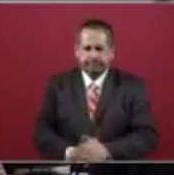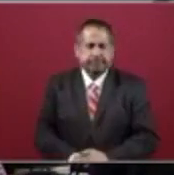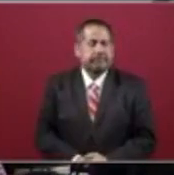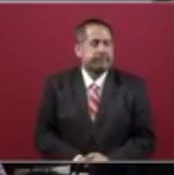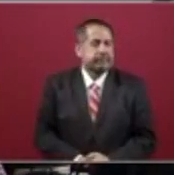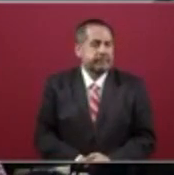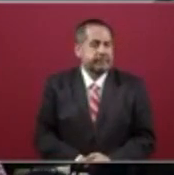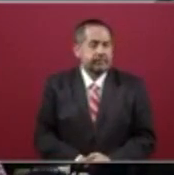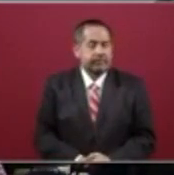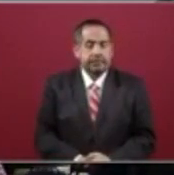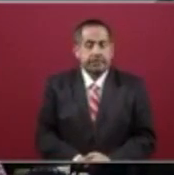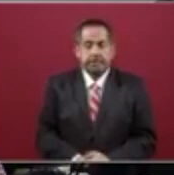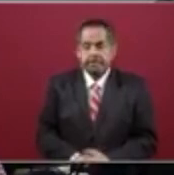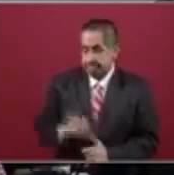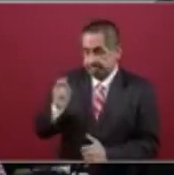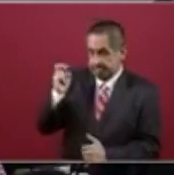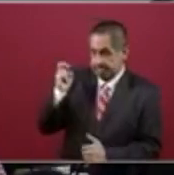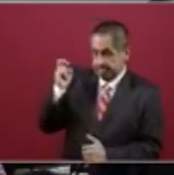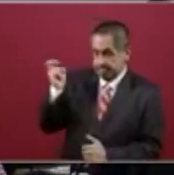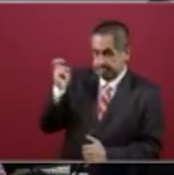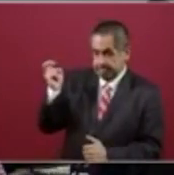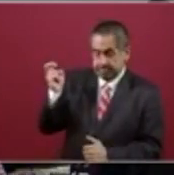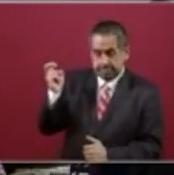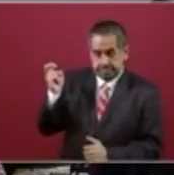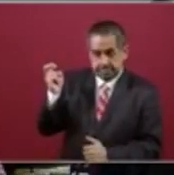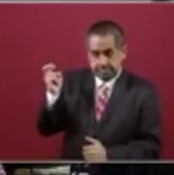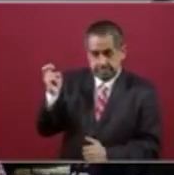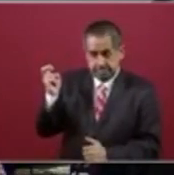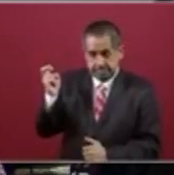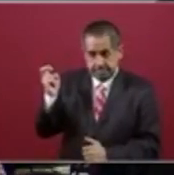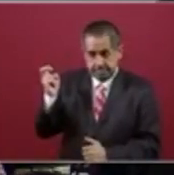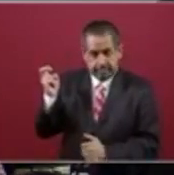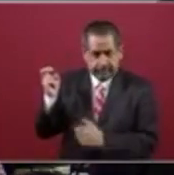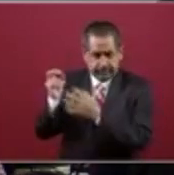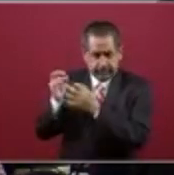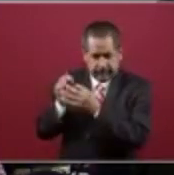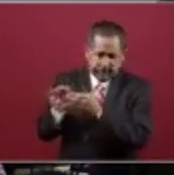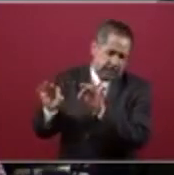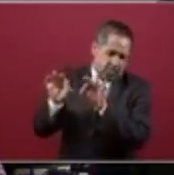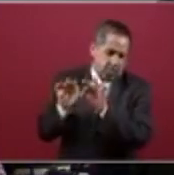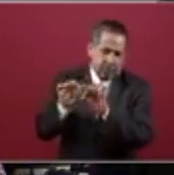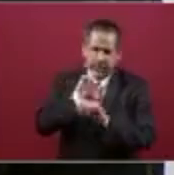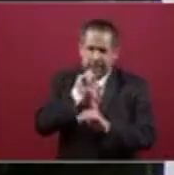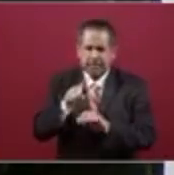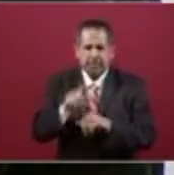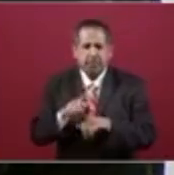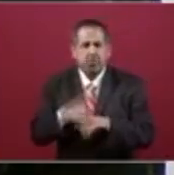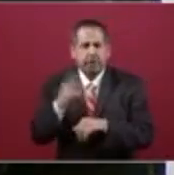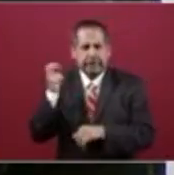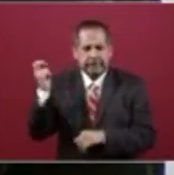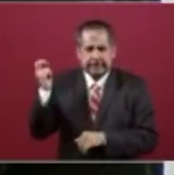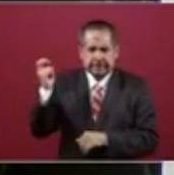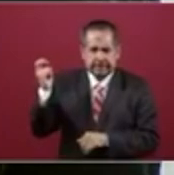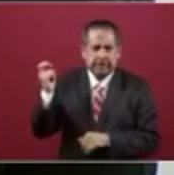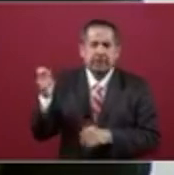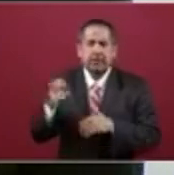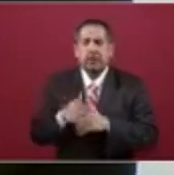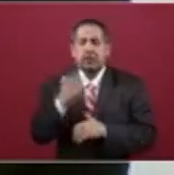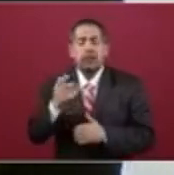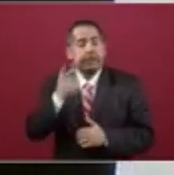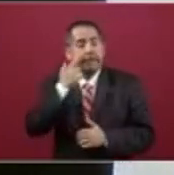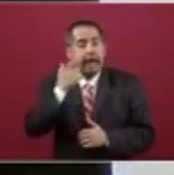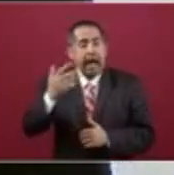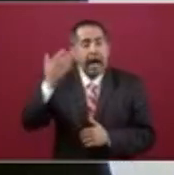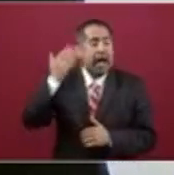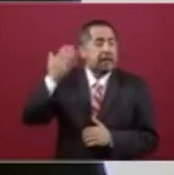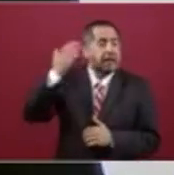Este cuadro también es muy importante porque señala cómo estaba la